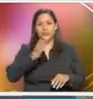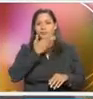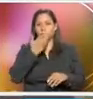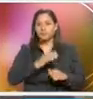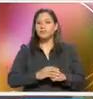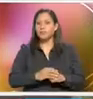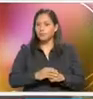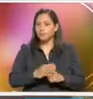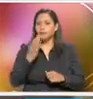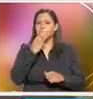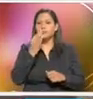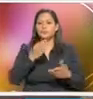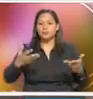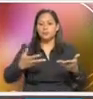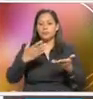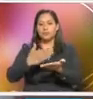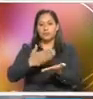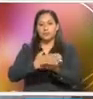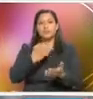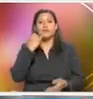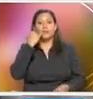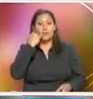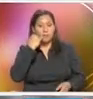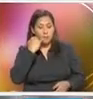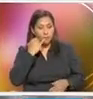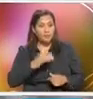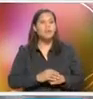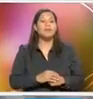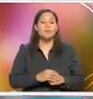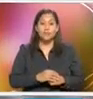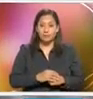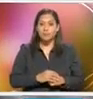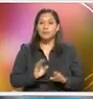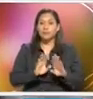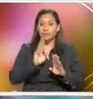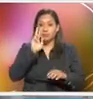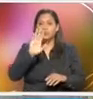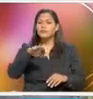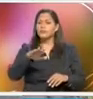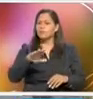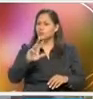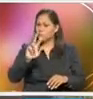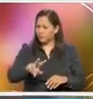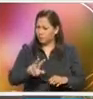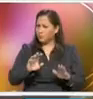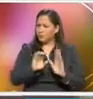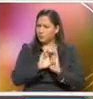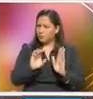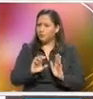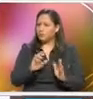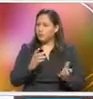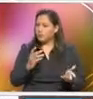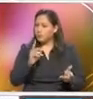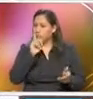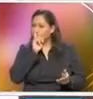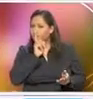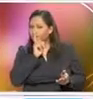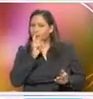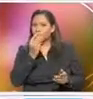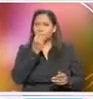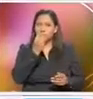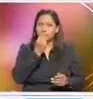Eso es toda una deliciosa ensalada de espinaca, chef. Sí, ¿cómo lo es? Oye, ¿y es cierto esto de el mito, ¿no? De